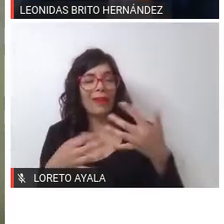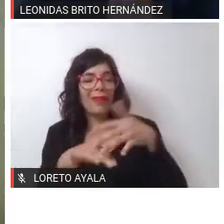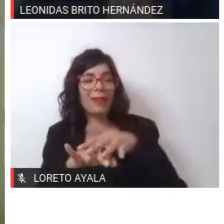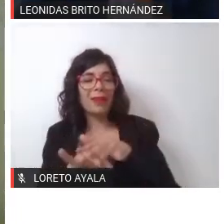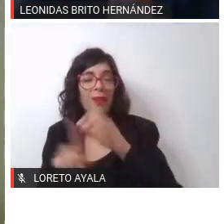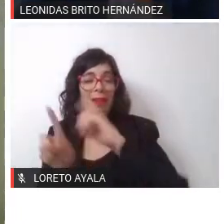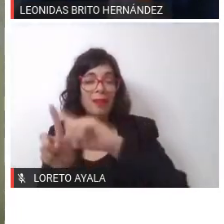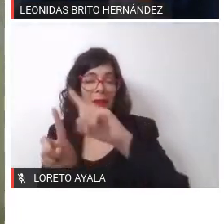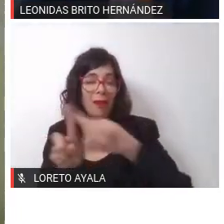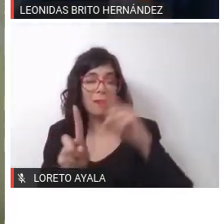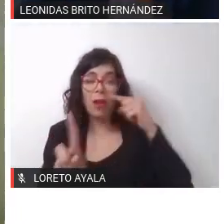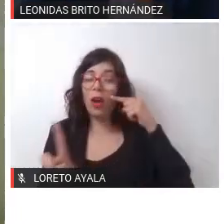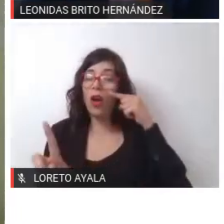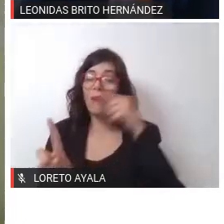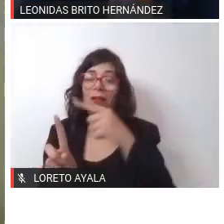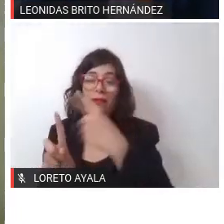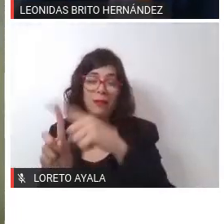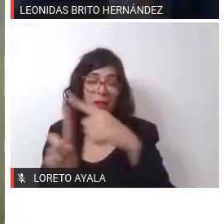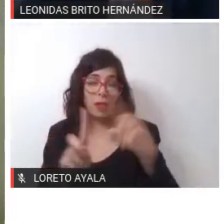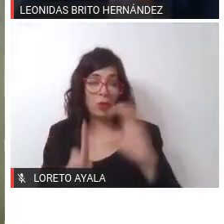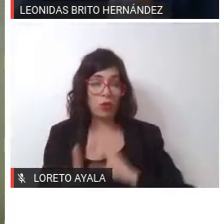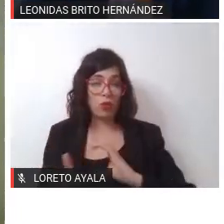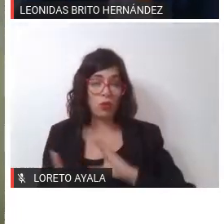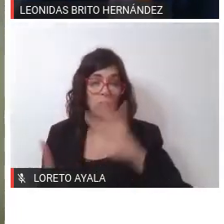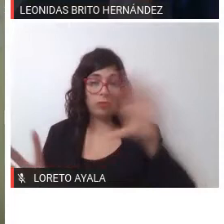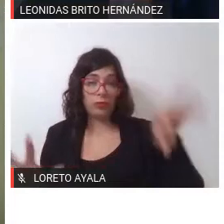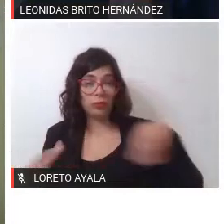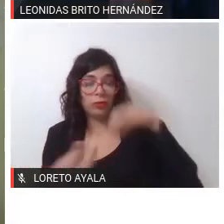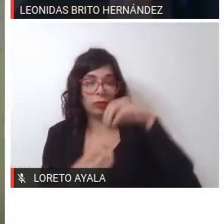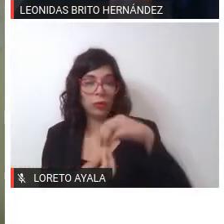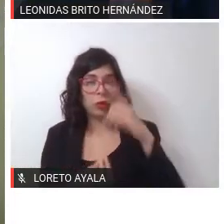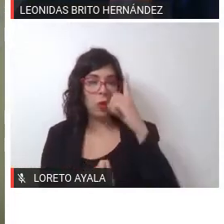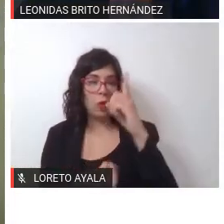de aprendizaje de cada curso en una clase de educación